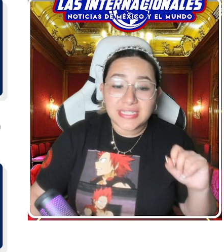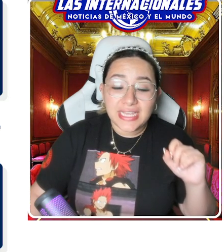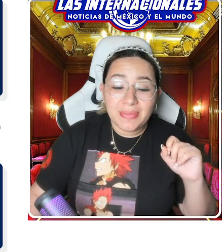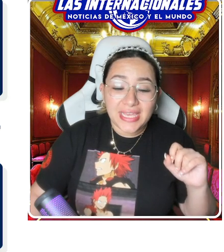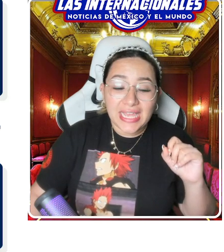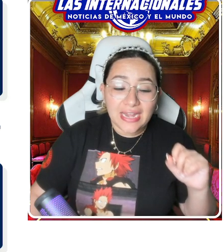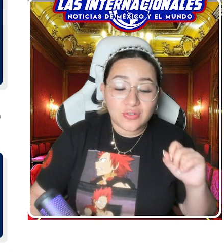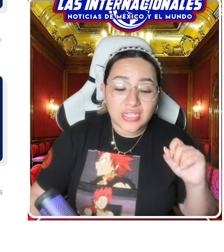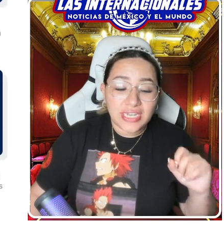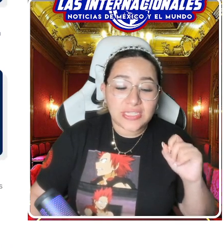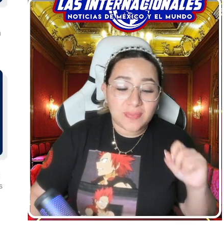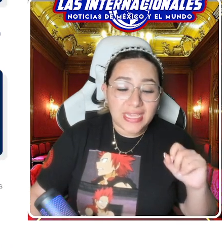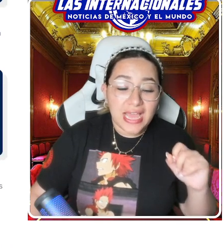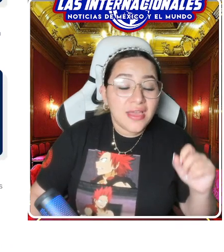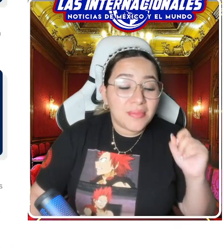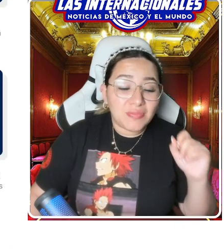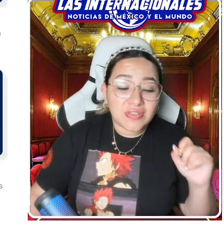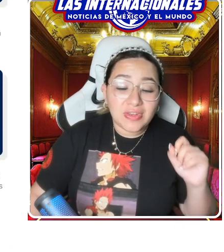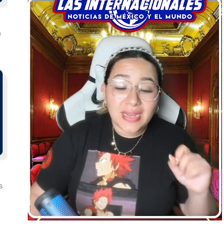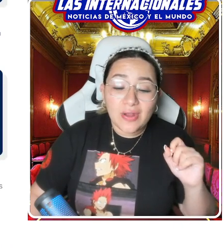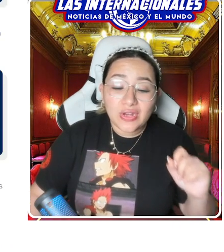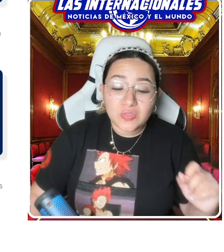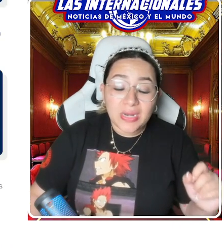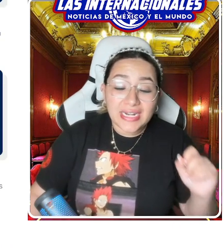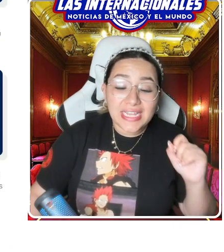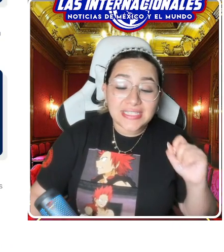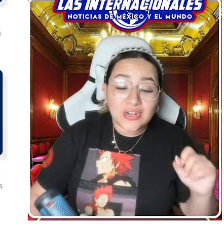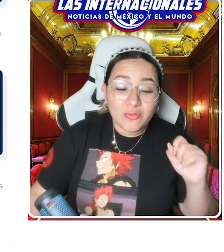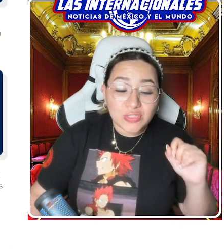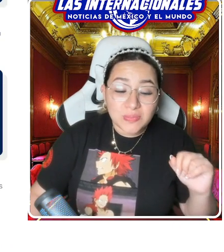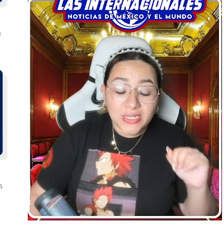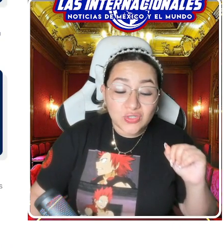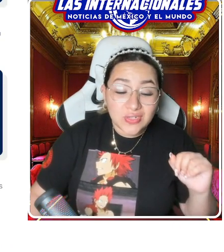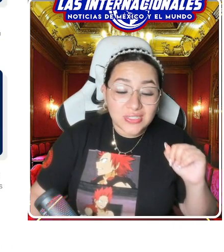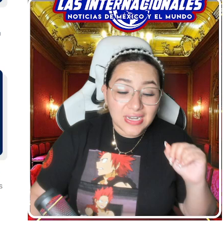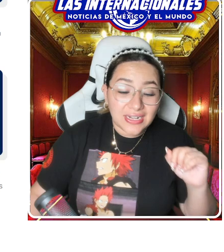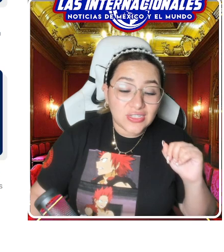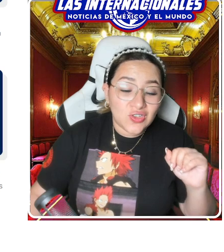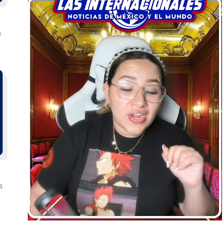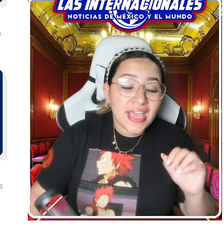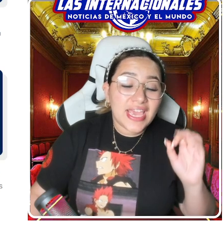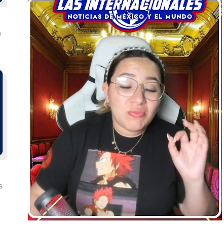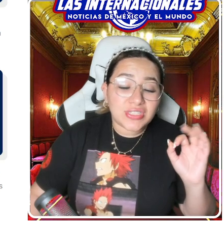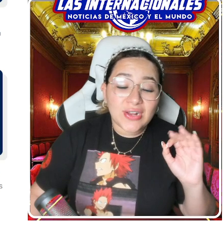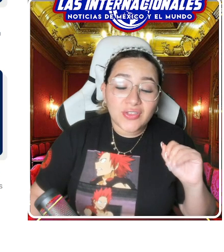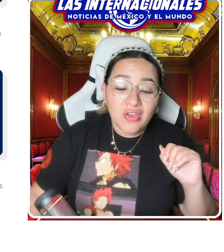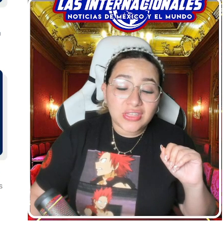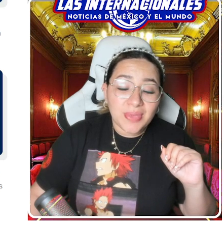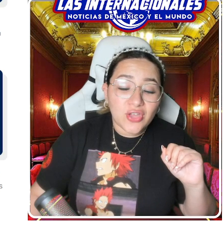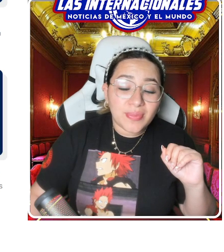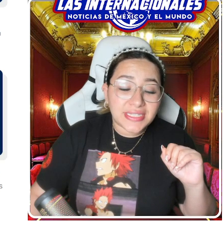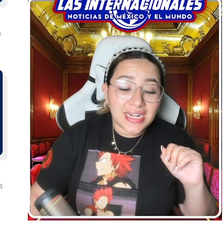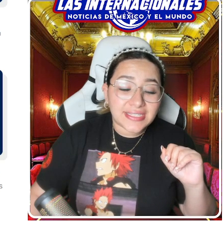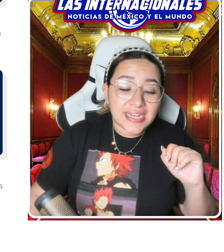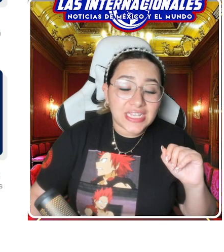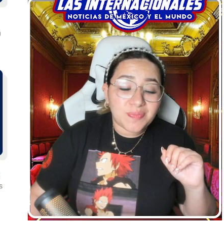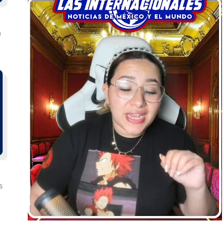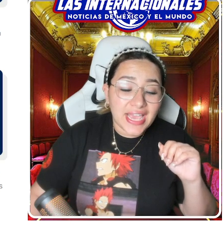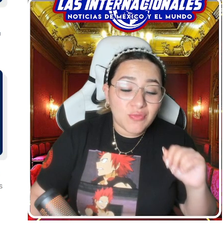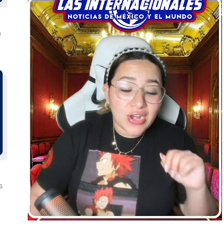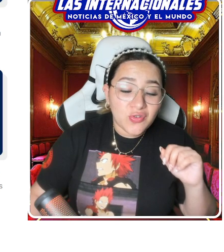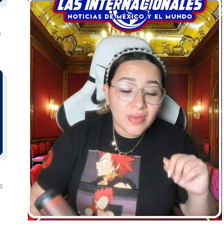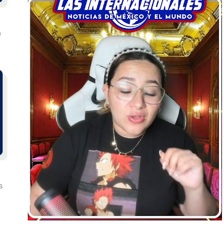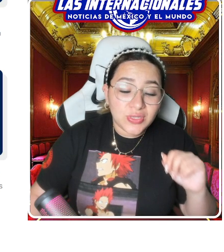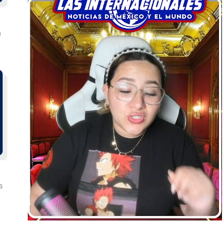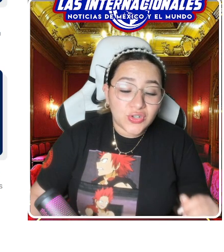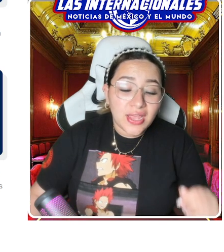México y más mexicanos en España. Vamos a firmar acuerdos para relanzar nuevos aspectos de nuestra relación. Hemos acordado también comenzar las tareas para